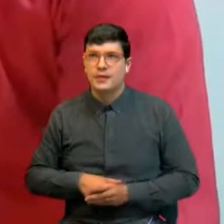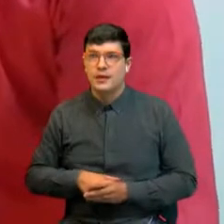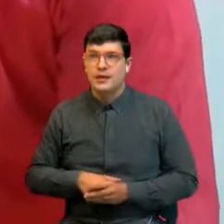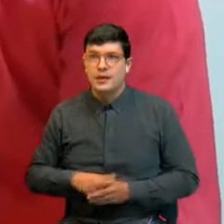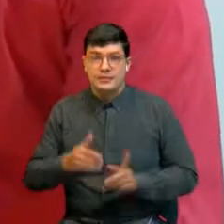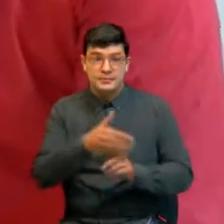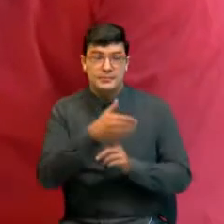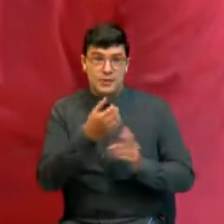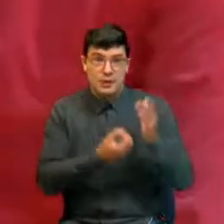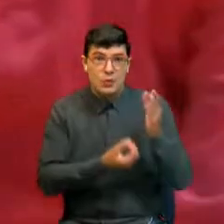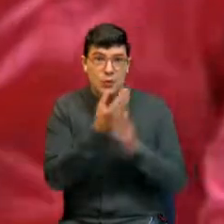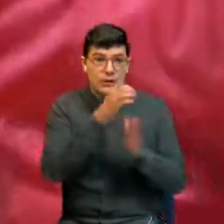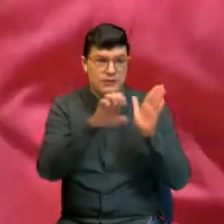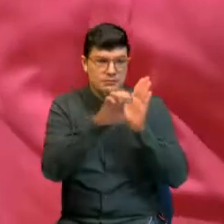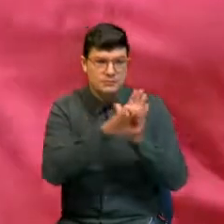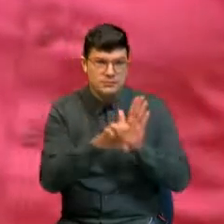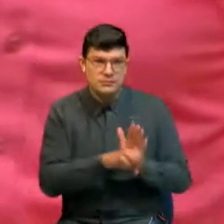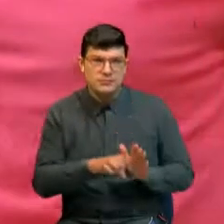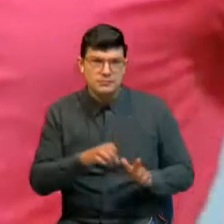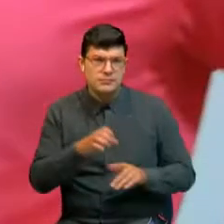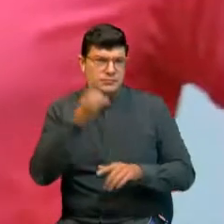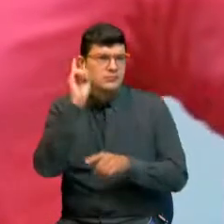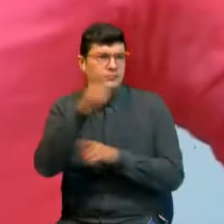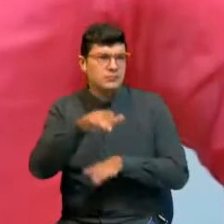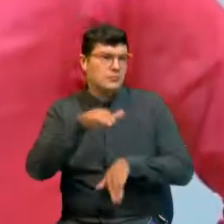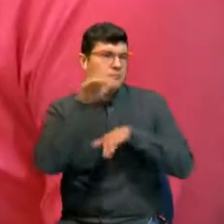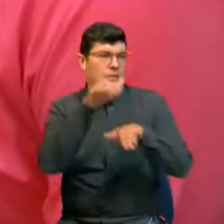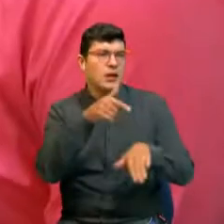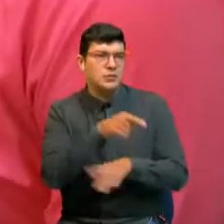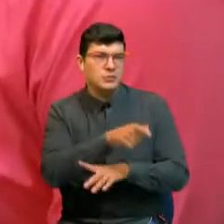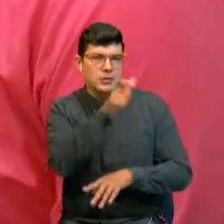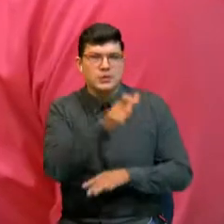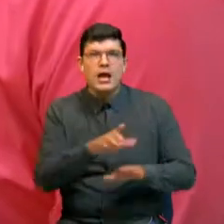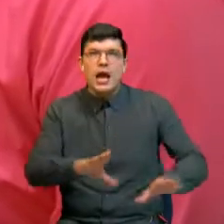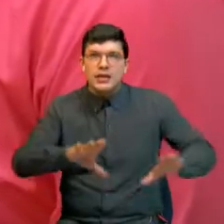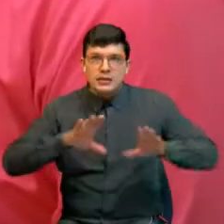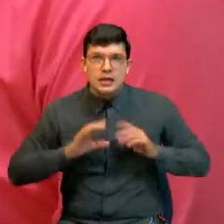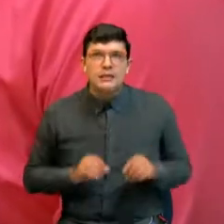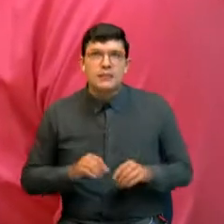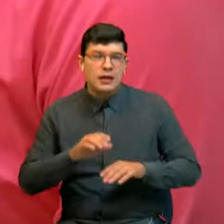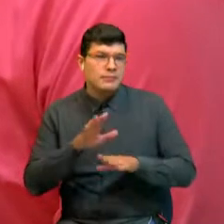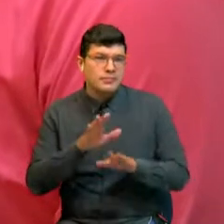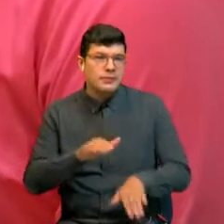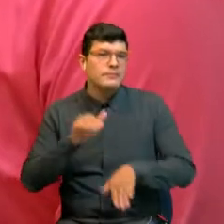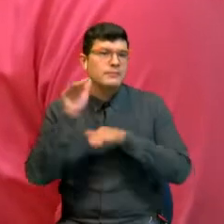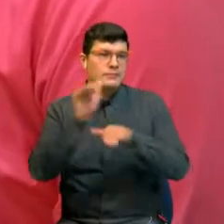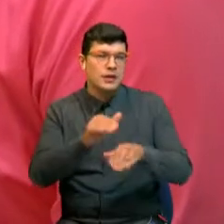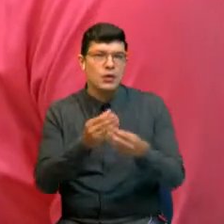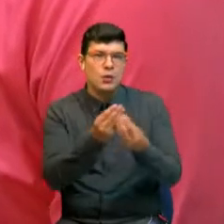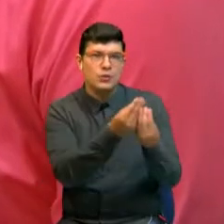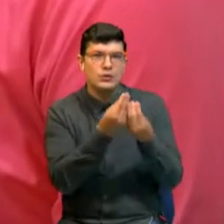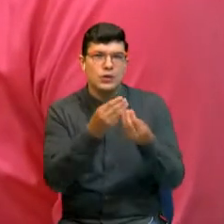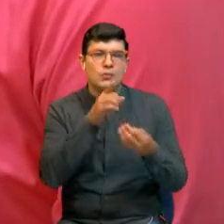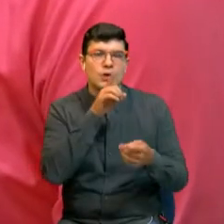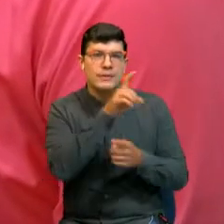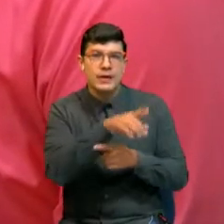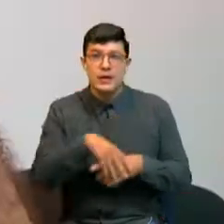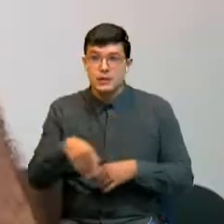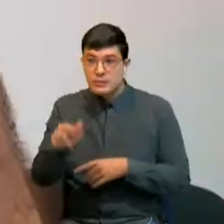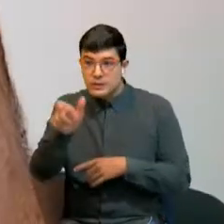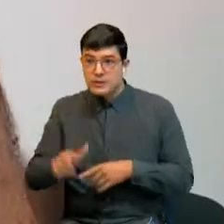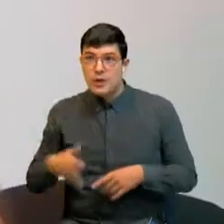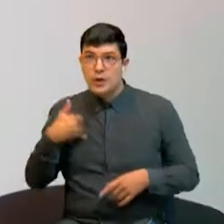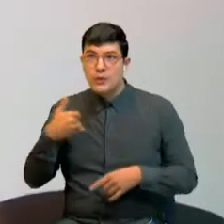Amparado en el nuevo estatuto de oposición, Jaime Beltrán aceptó la curul en el Consejo de Bucaramanga. El joven dirigente